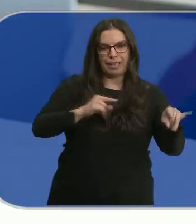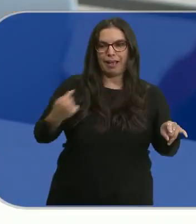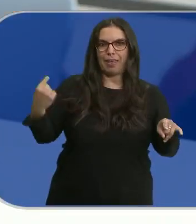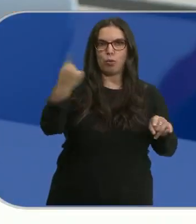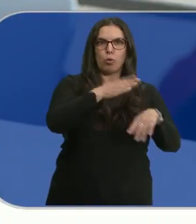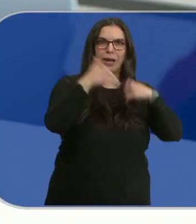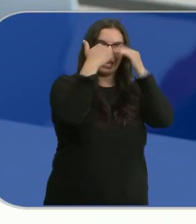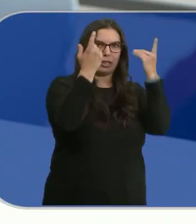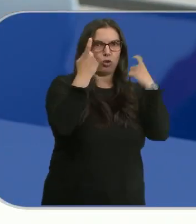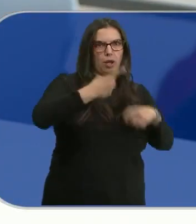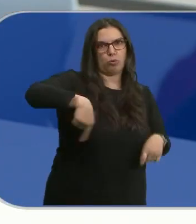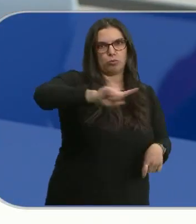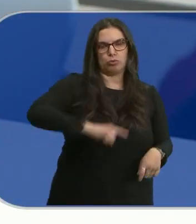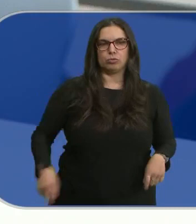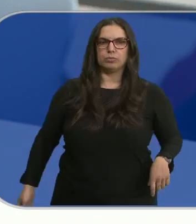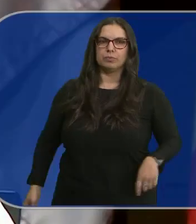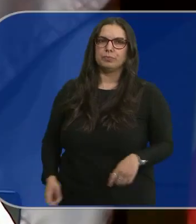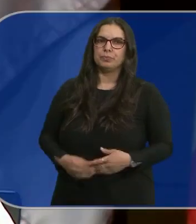para atender a los alumnos.